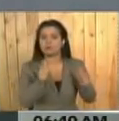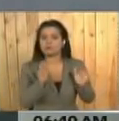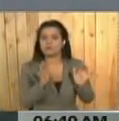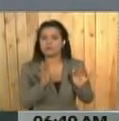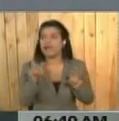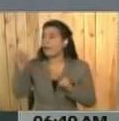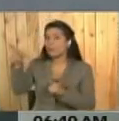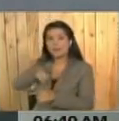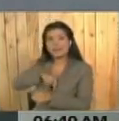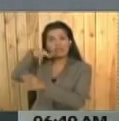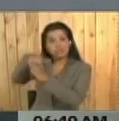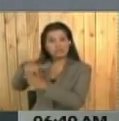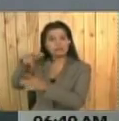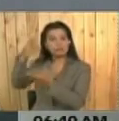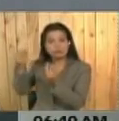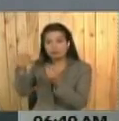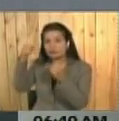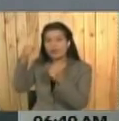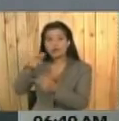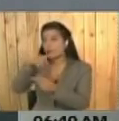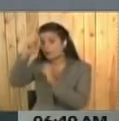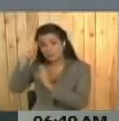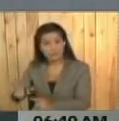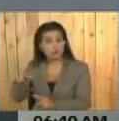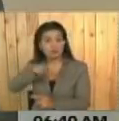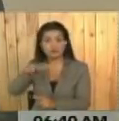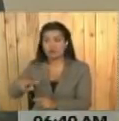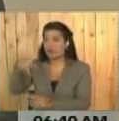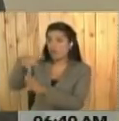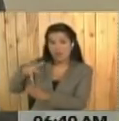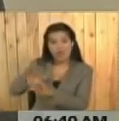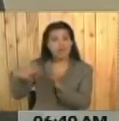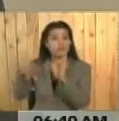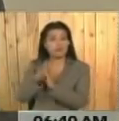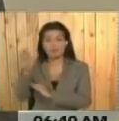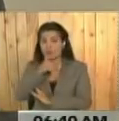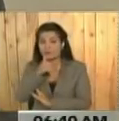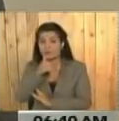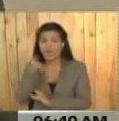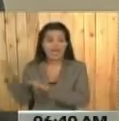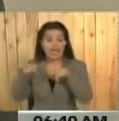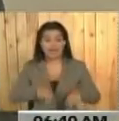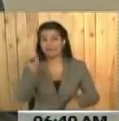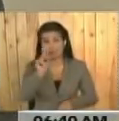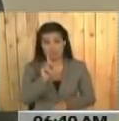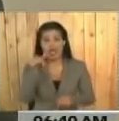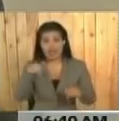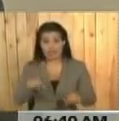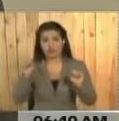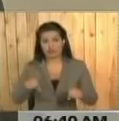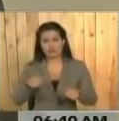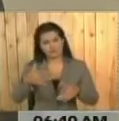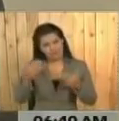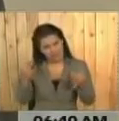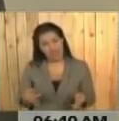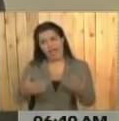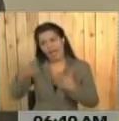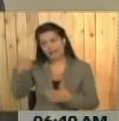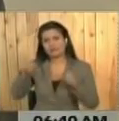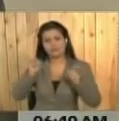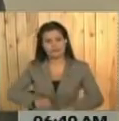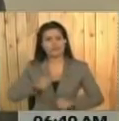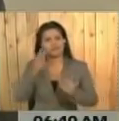represión porque no respetan a la gente no respetan los derechos a las personas aquí en Venezuela No eso era antes que ocurrían violaciones